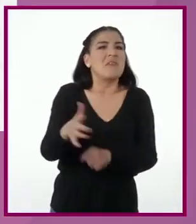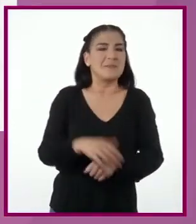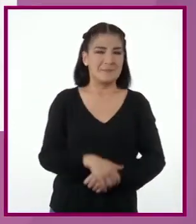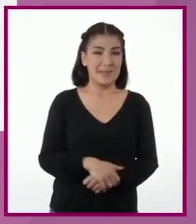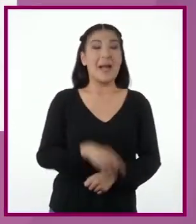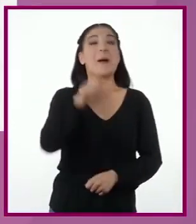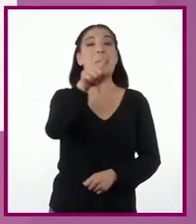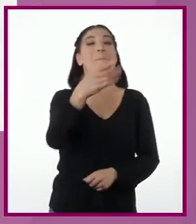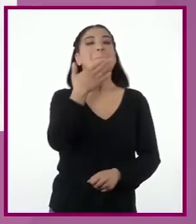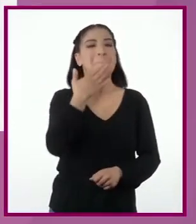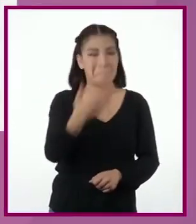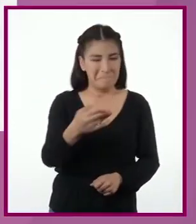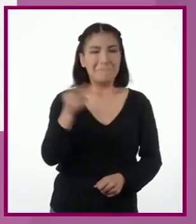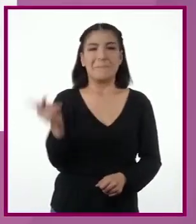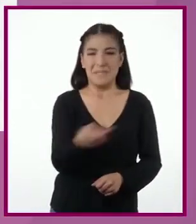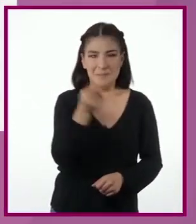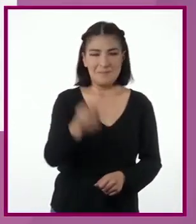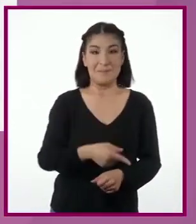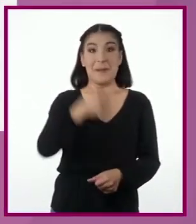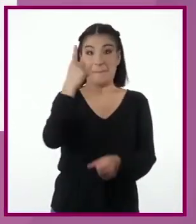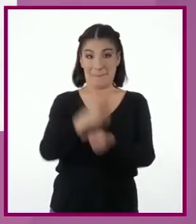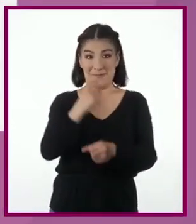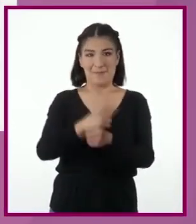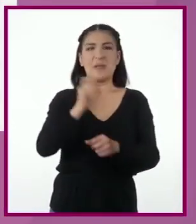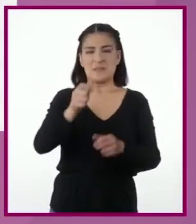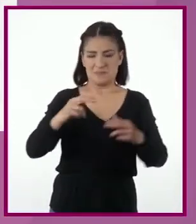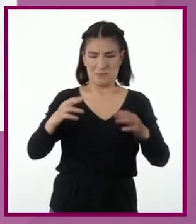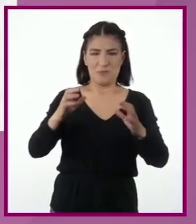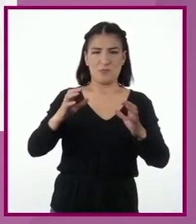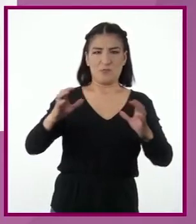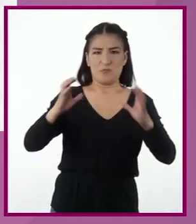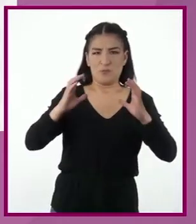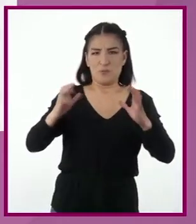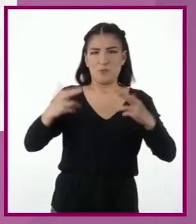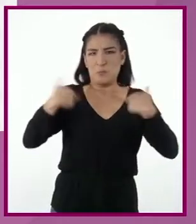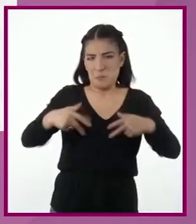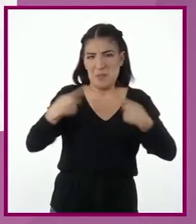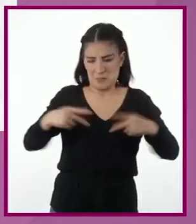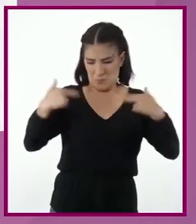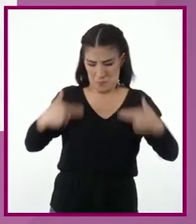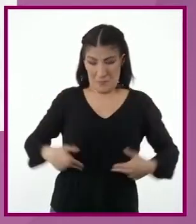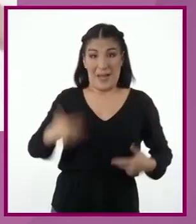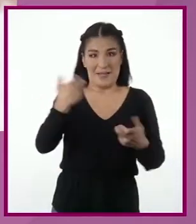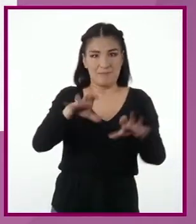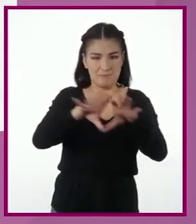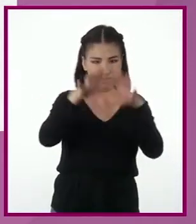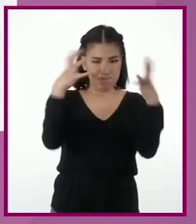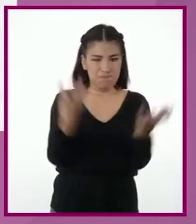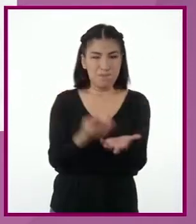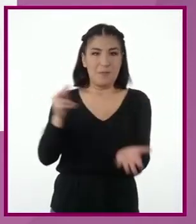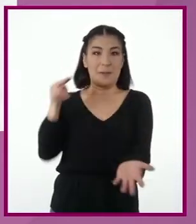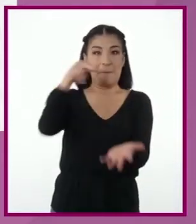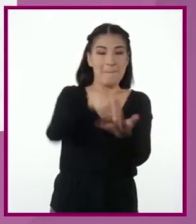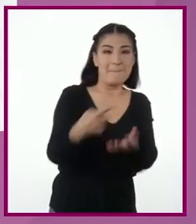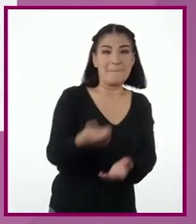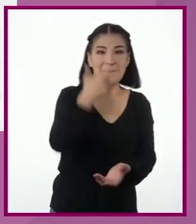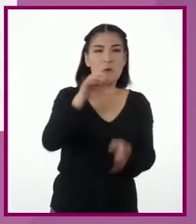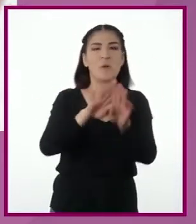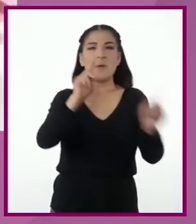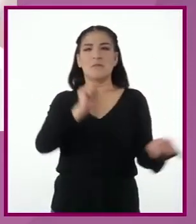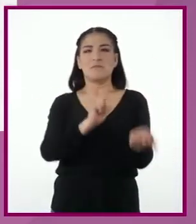buena pregunta. Los primeros organismos que habitaron nuestro planeta y son la base de la evolución fueron